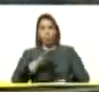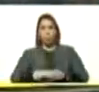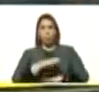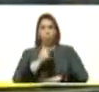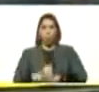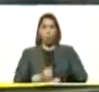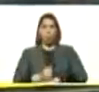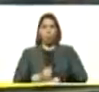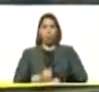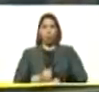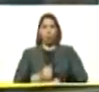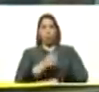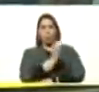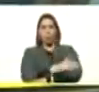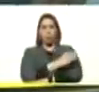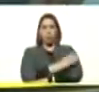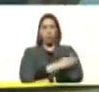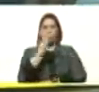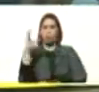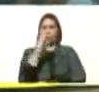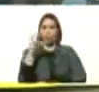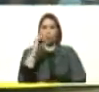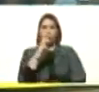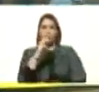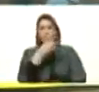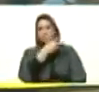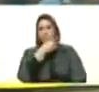neocolonial de Colombia, narcotraficante.